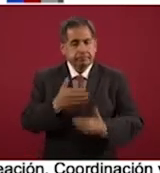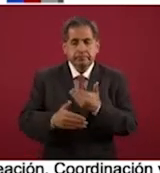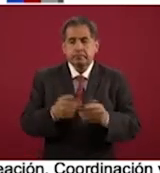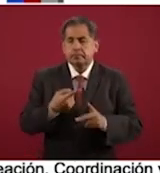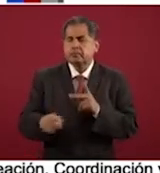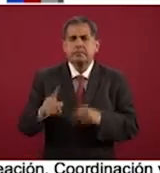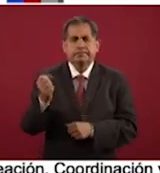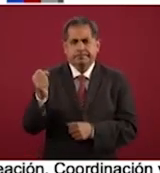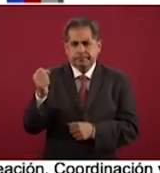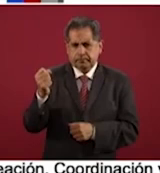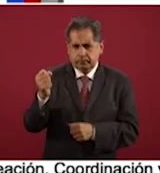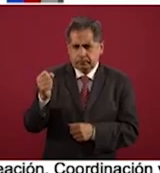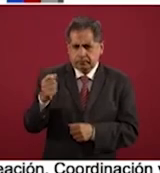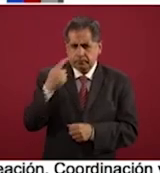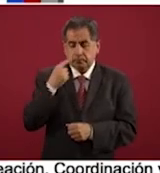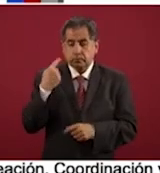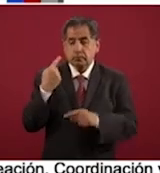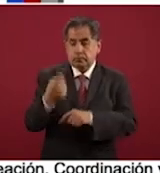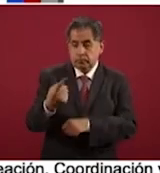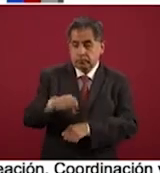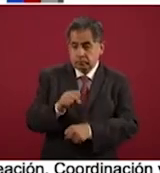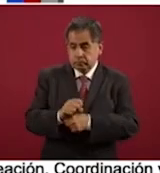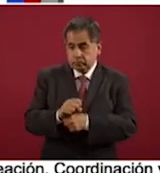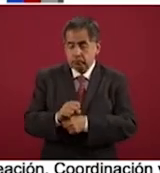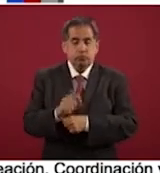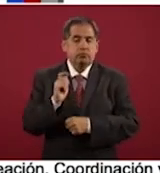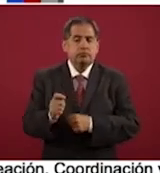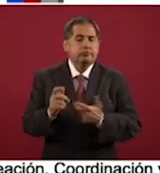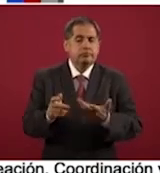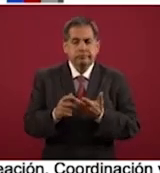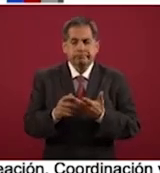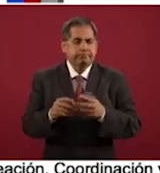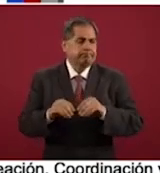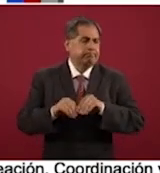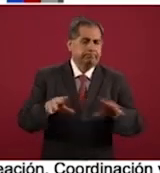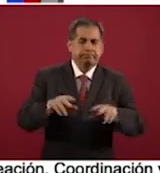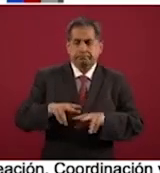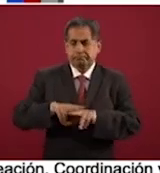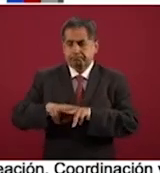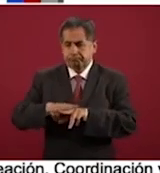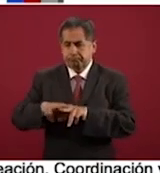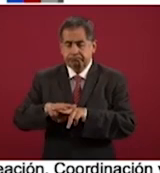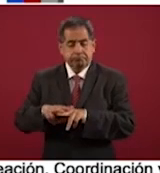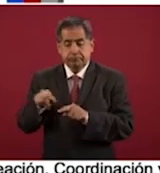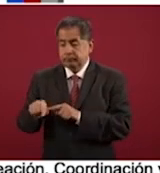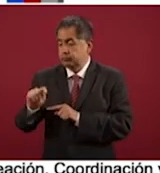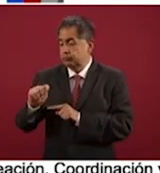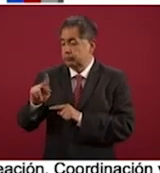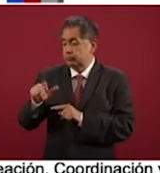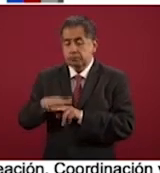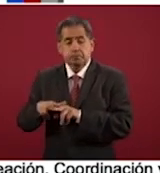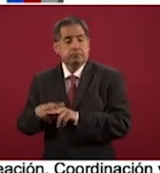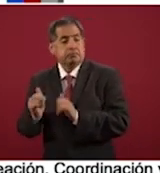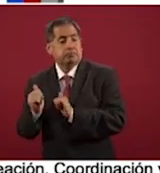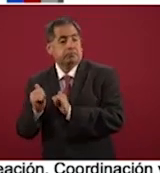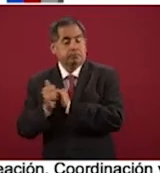partir de septiembre a la semana en medio salió un tren completo de tula lo cual